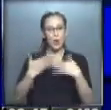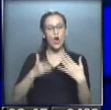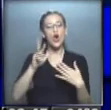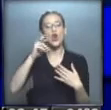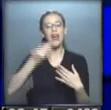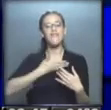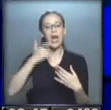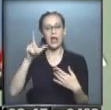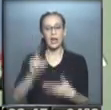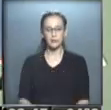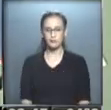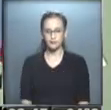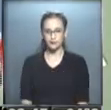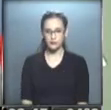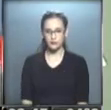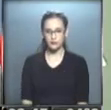Nadal.